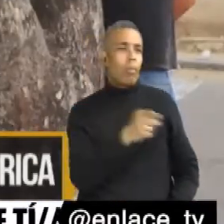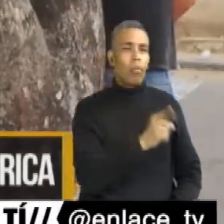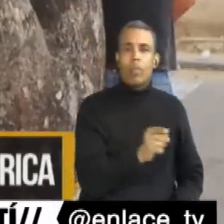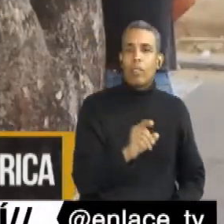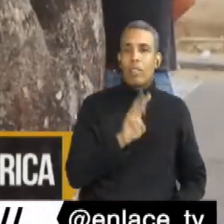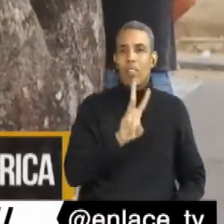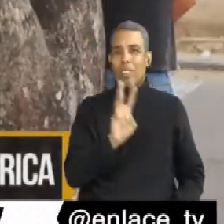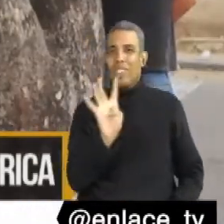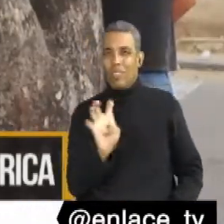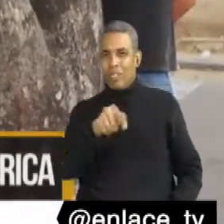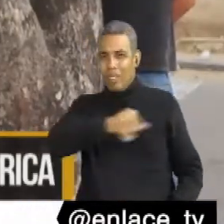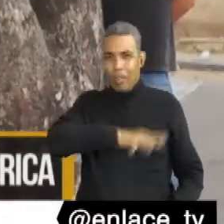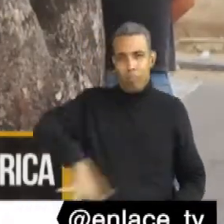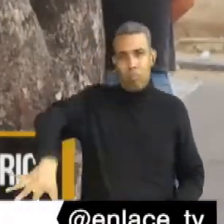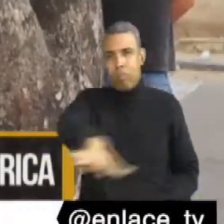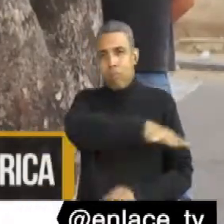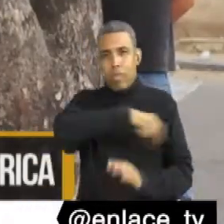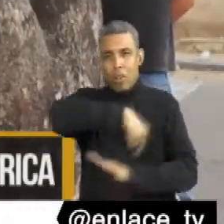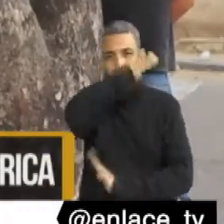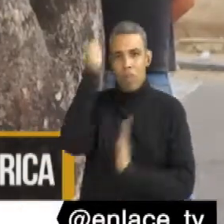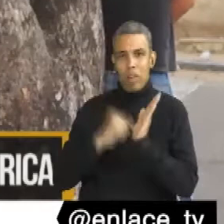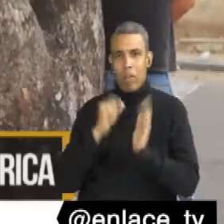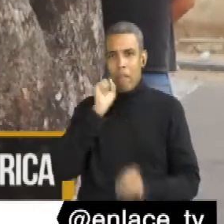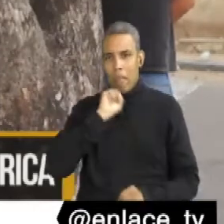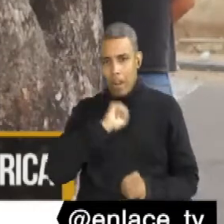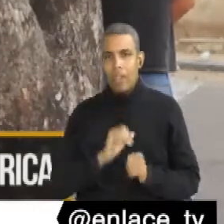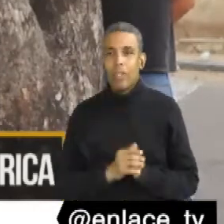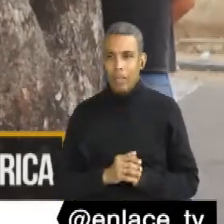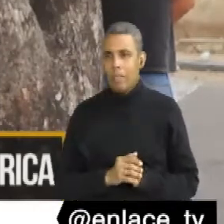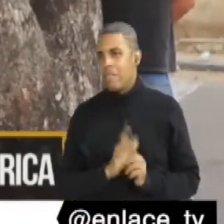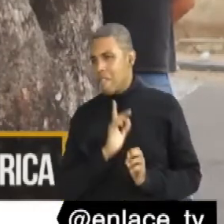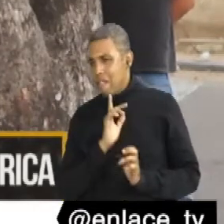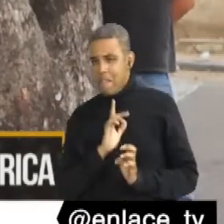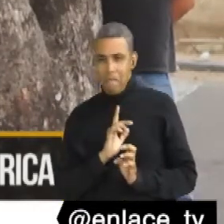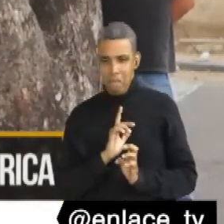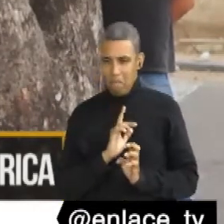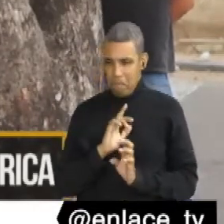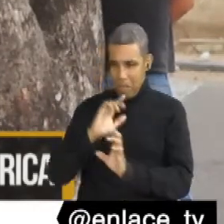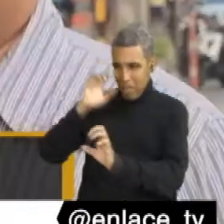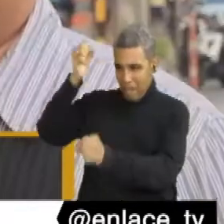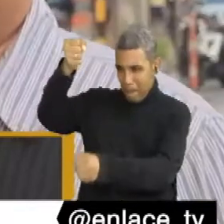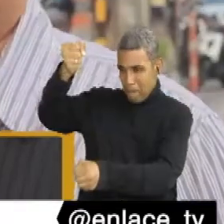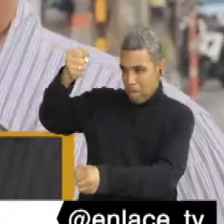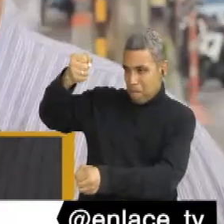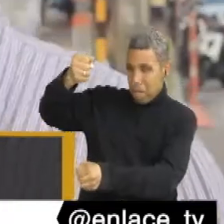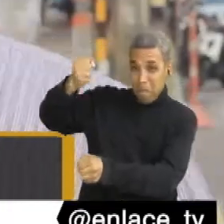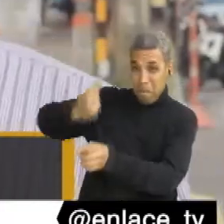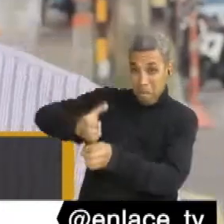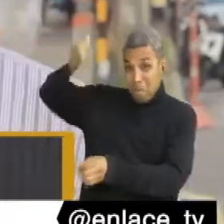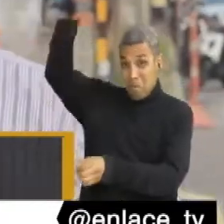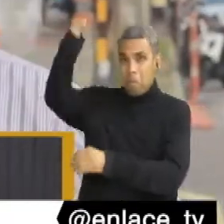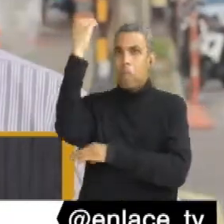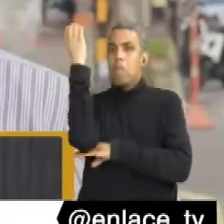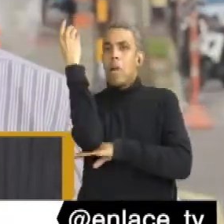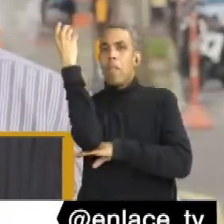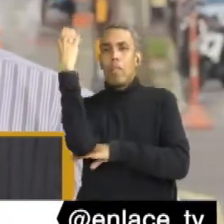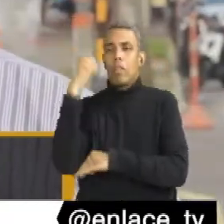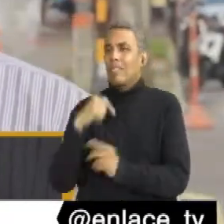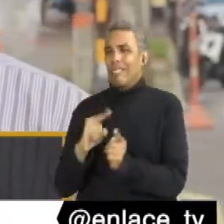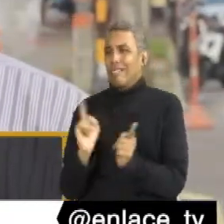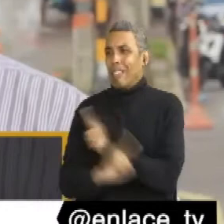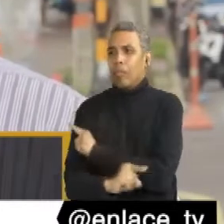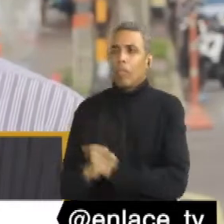serán intervenidas. Con 7 nuevos puntos contarán los barranqueños al término del proyecto. Estos semáforos se van a